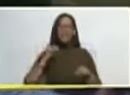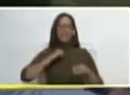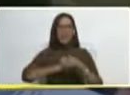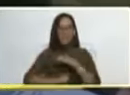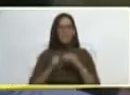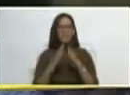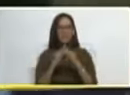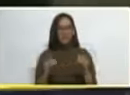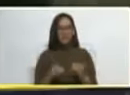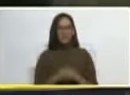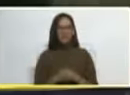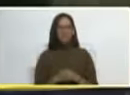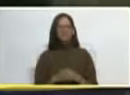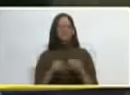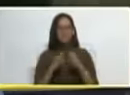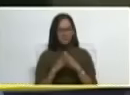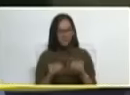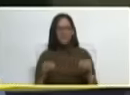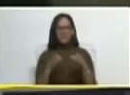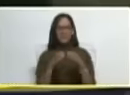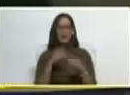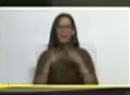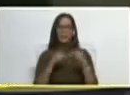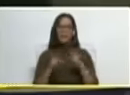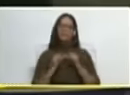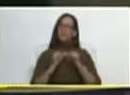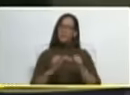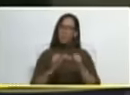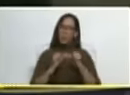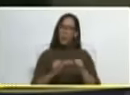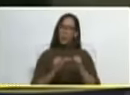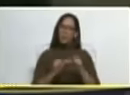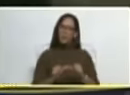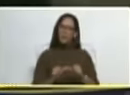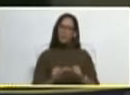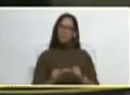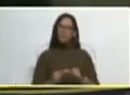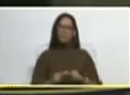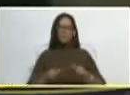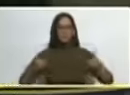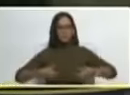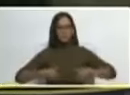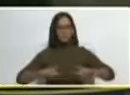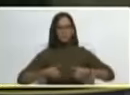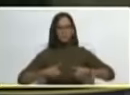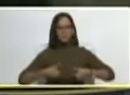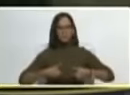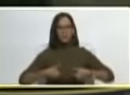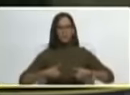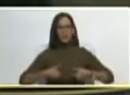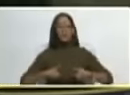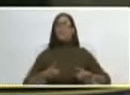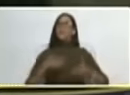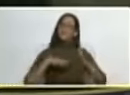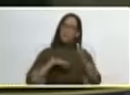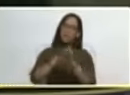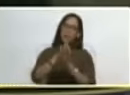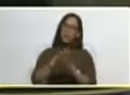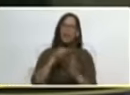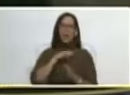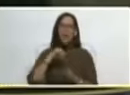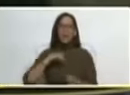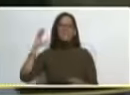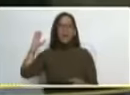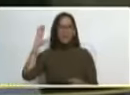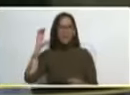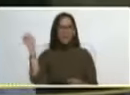para todo, así que todos los sectores productivos continuemos en este empeño inmenso empeño por echar adelante a nuestra